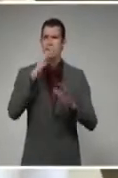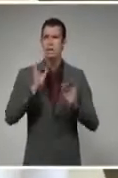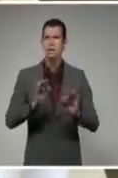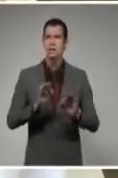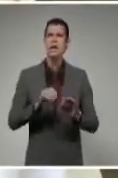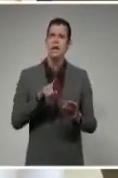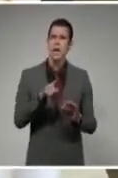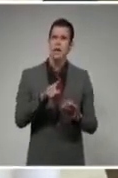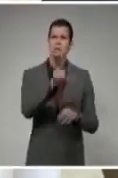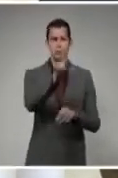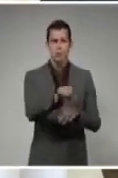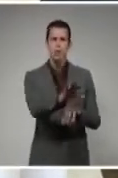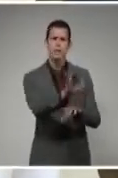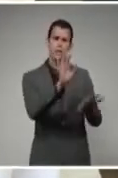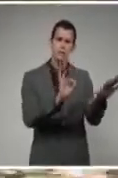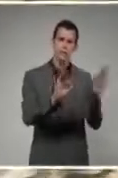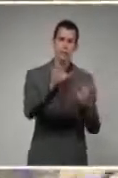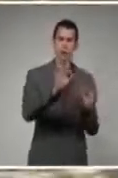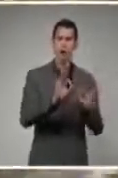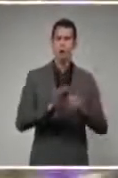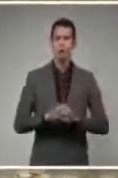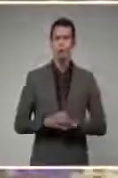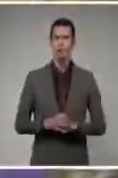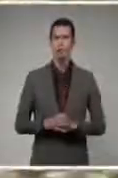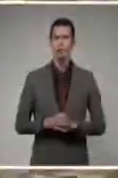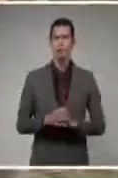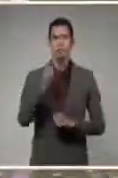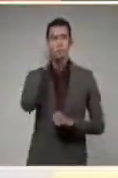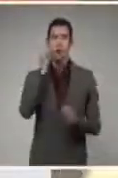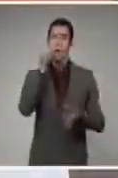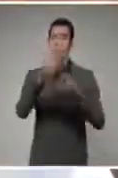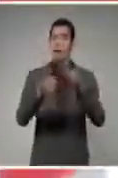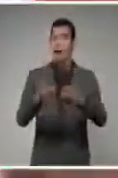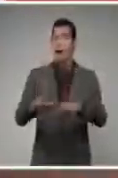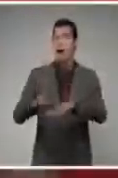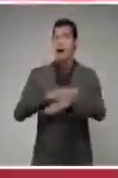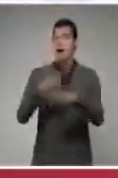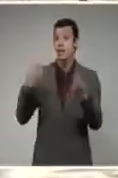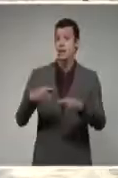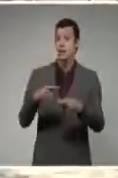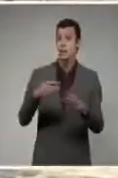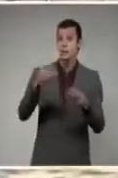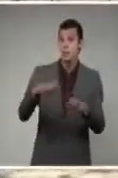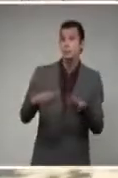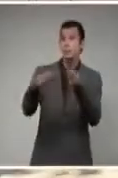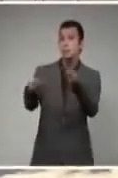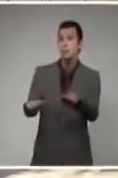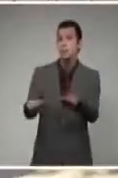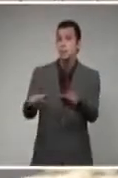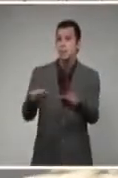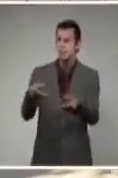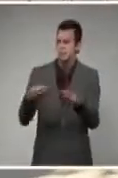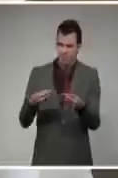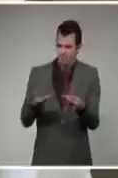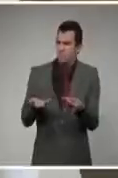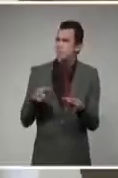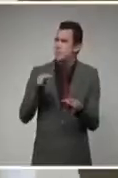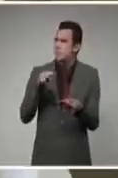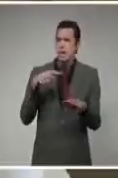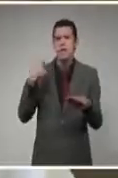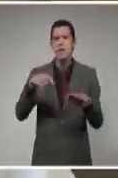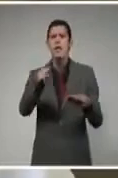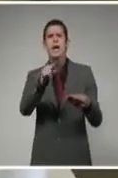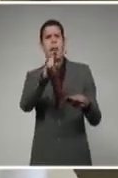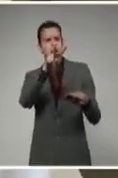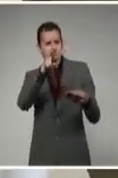que leer y analizarlo, y con ese consentimiento ya analizado y firmado por ellos,